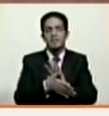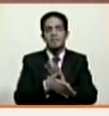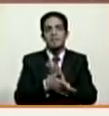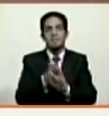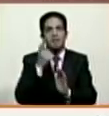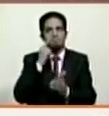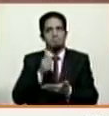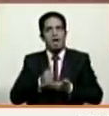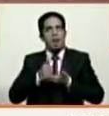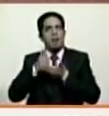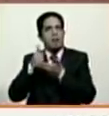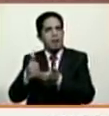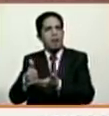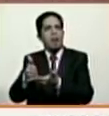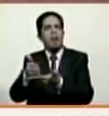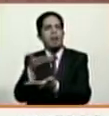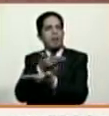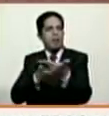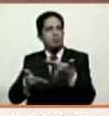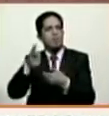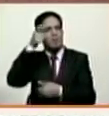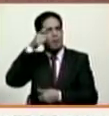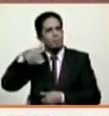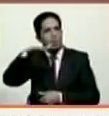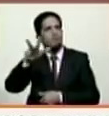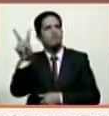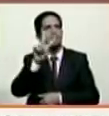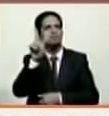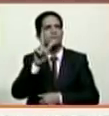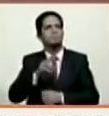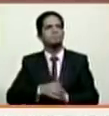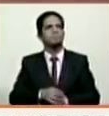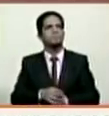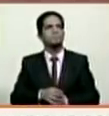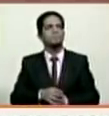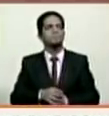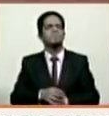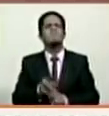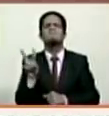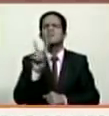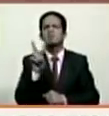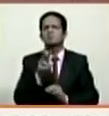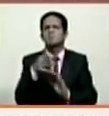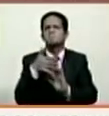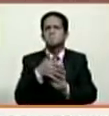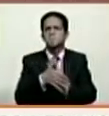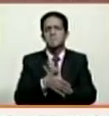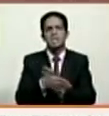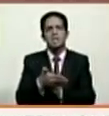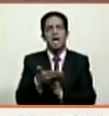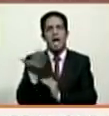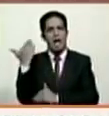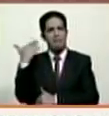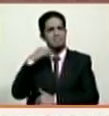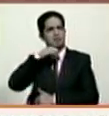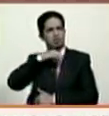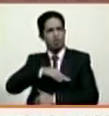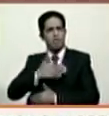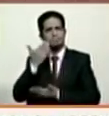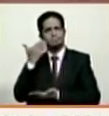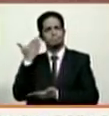solidario que siempre ha tenido el pueblo de Venezuela. Este es un pueblo que históricamente